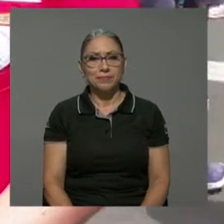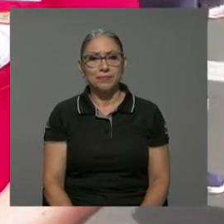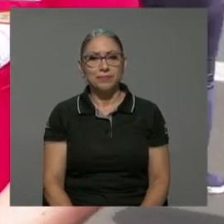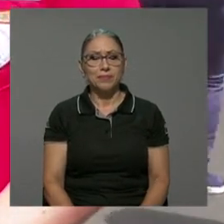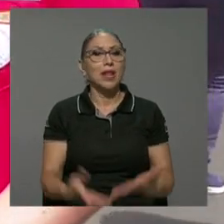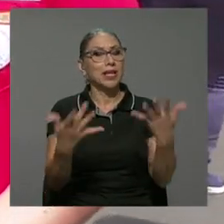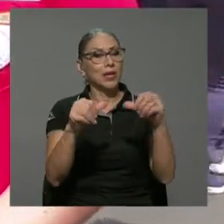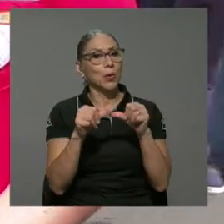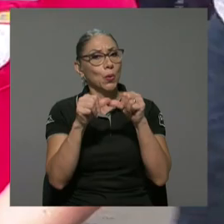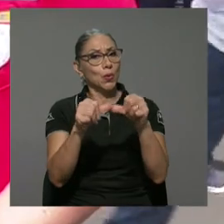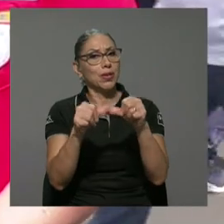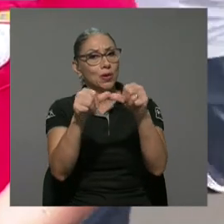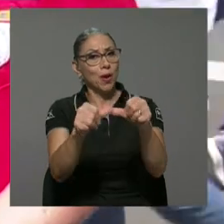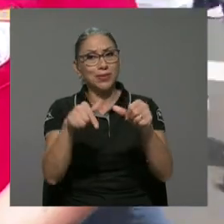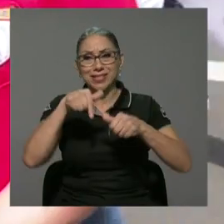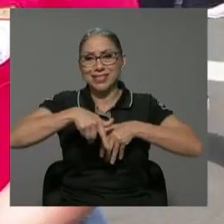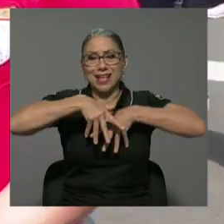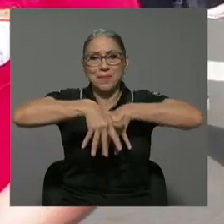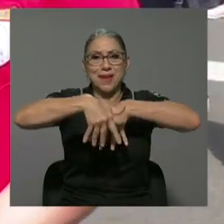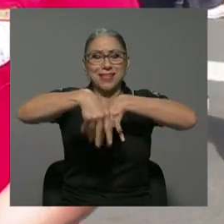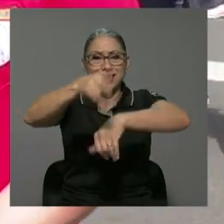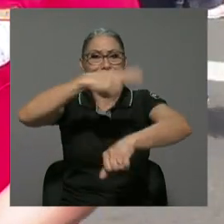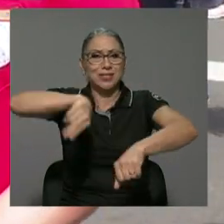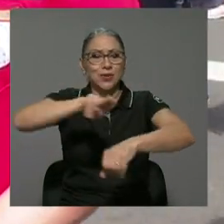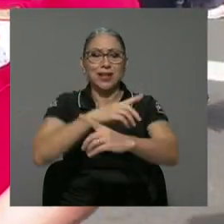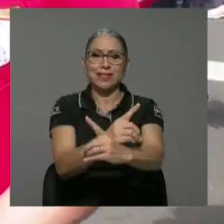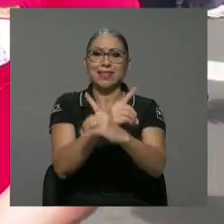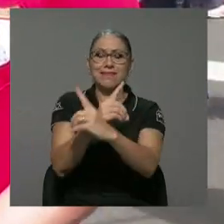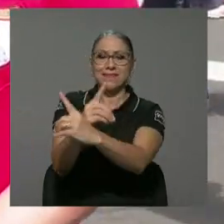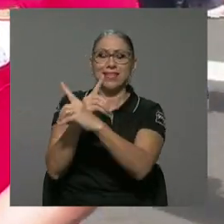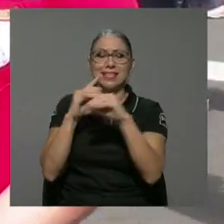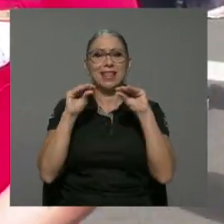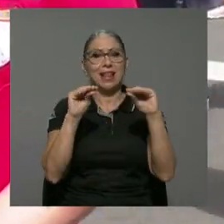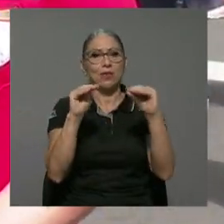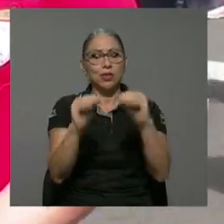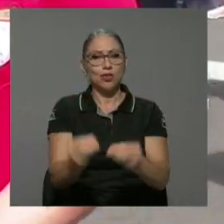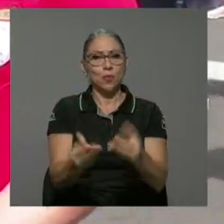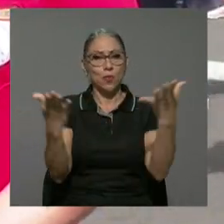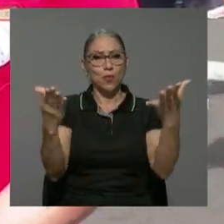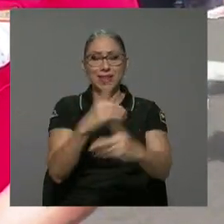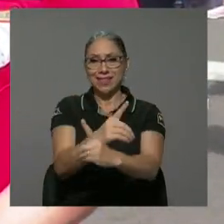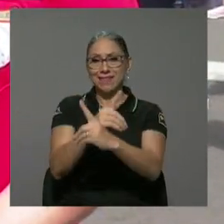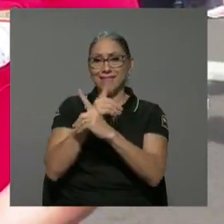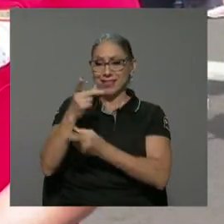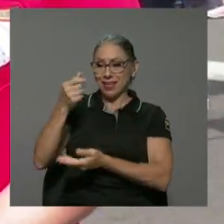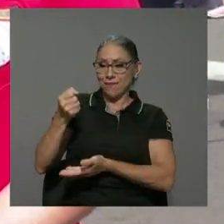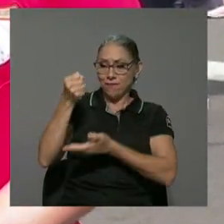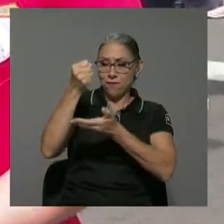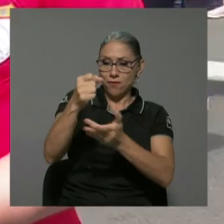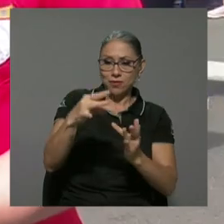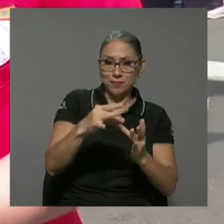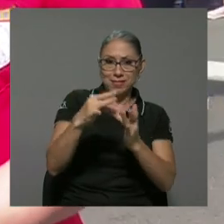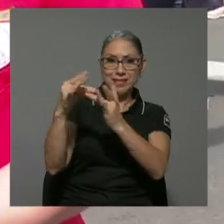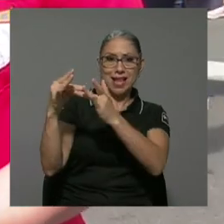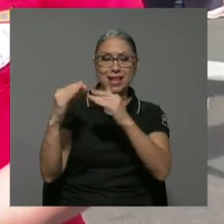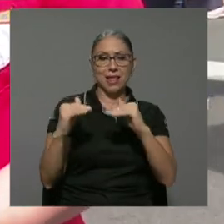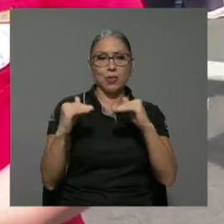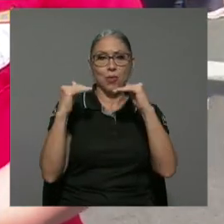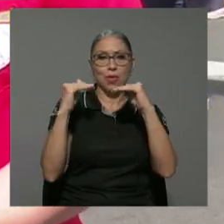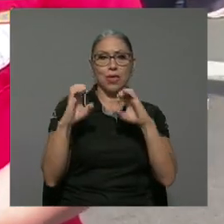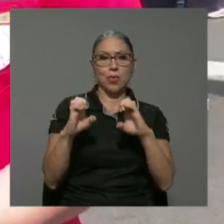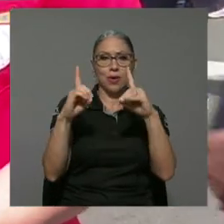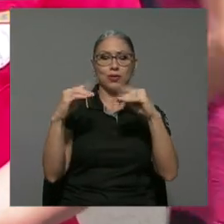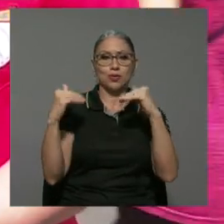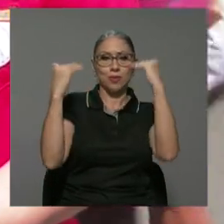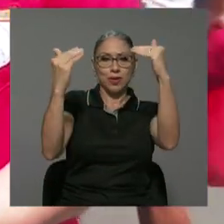Y continuamos de la Gran Marcha Nacional en defensa de la educación pública y del Fondo Especial para la Educación Superior, FES. Y ahora